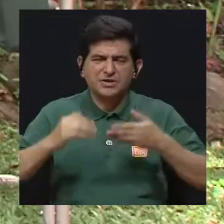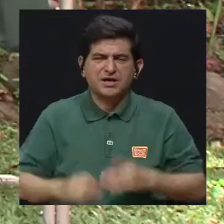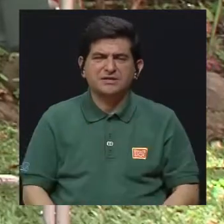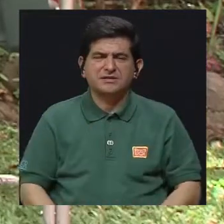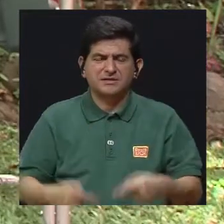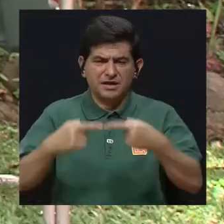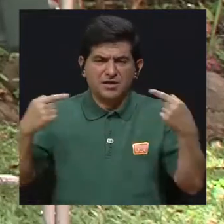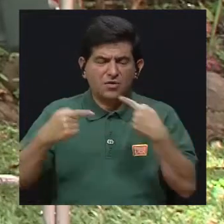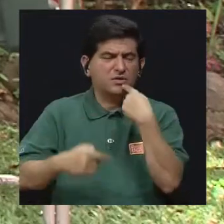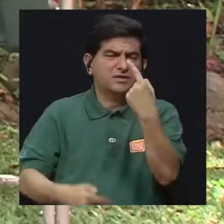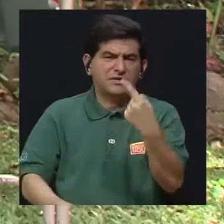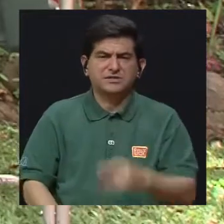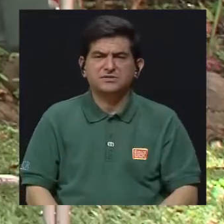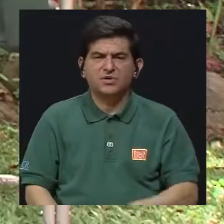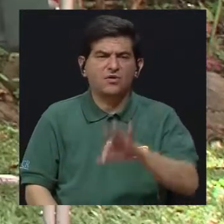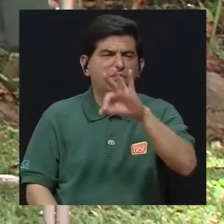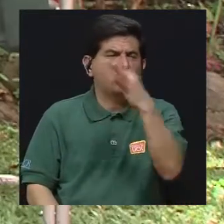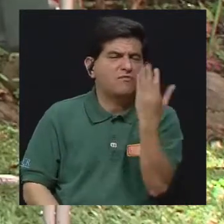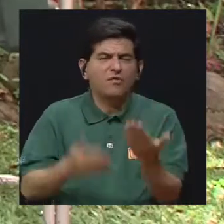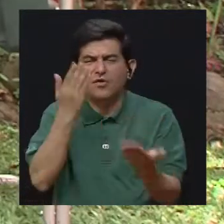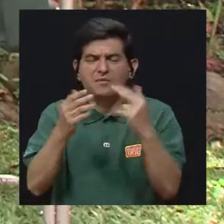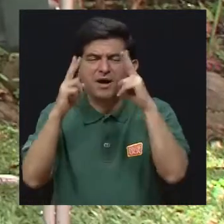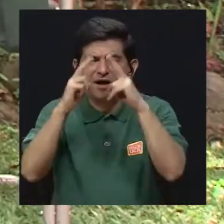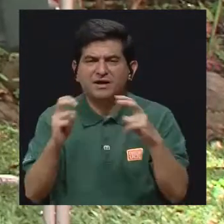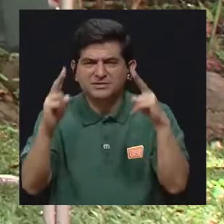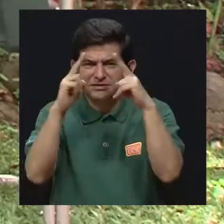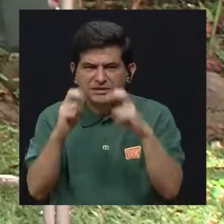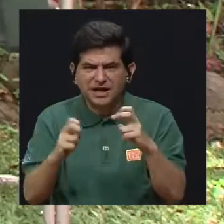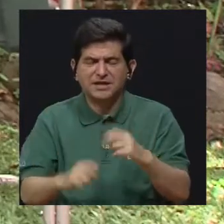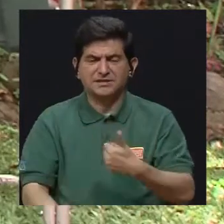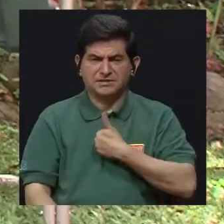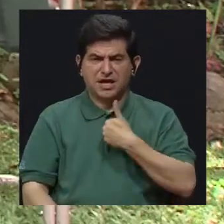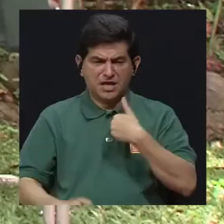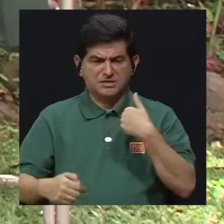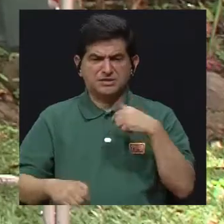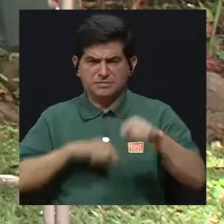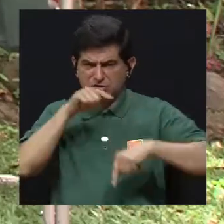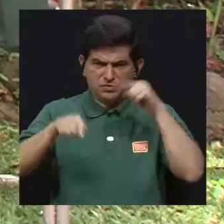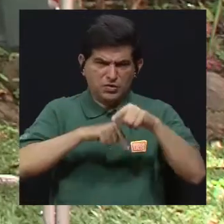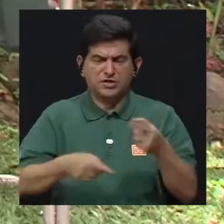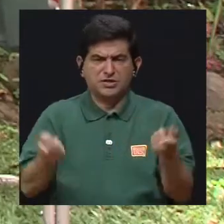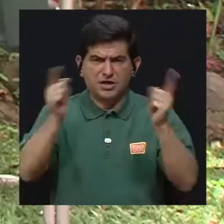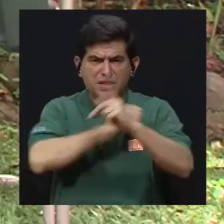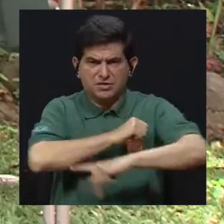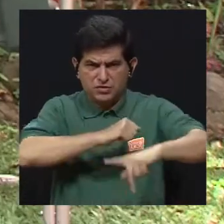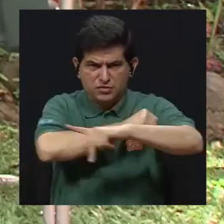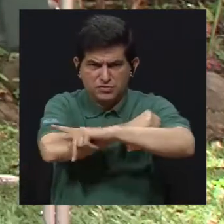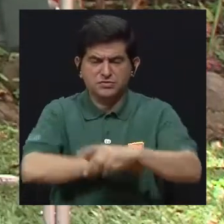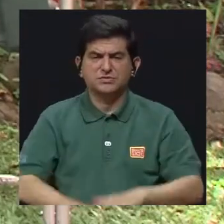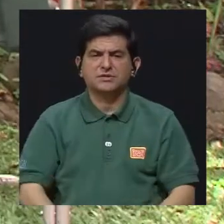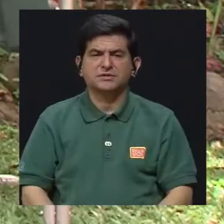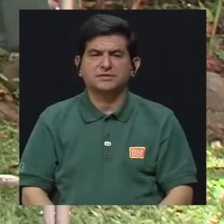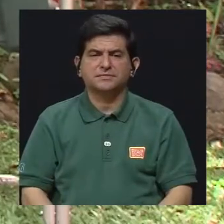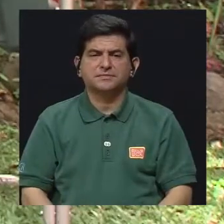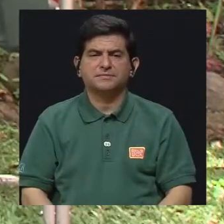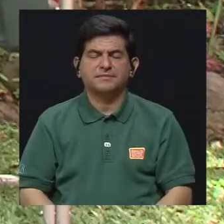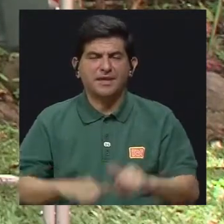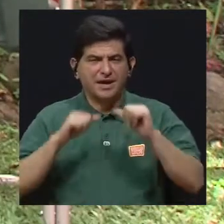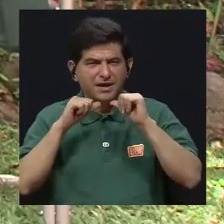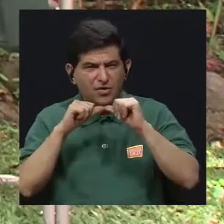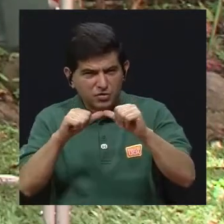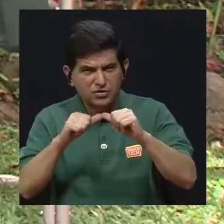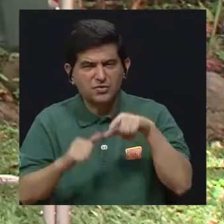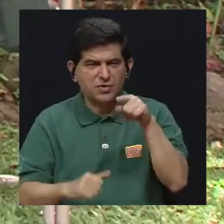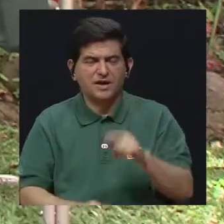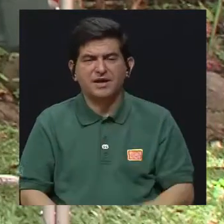estas contradicciones también como una forma de análisis y autocrítica de lo que está sucediendo en nuestro país. Y bueno, vamos a seguir un